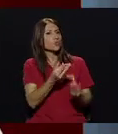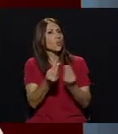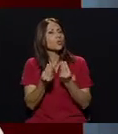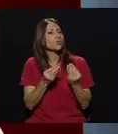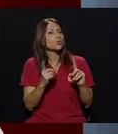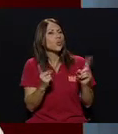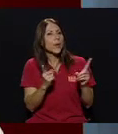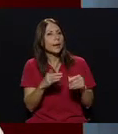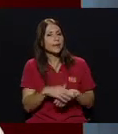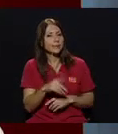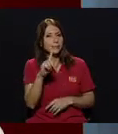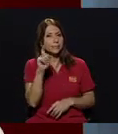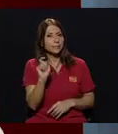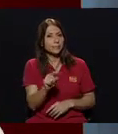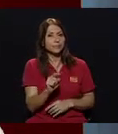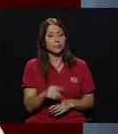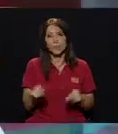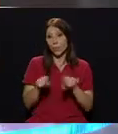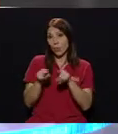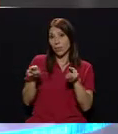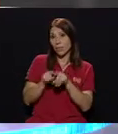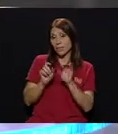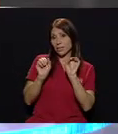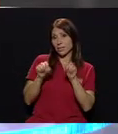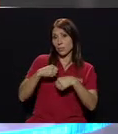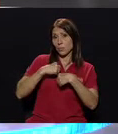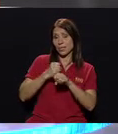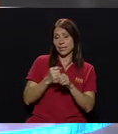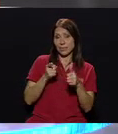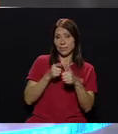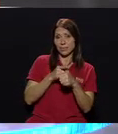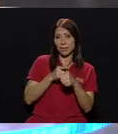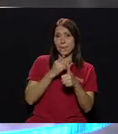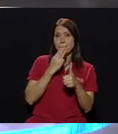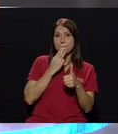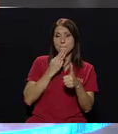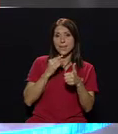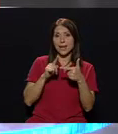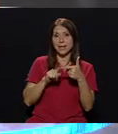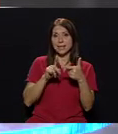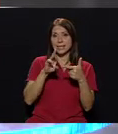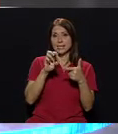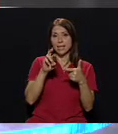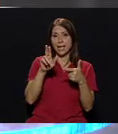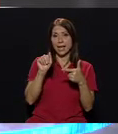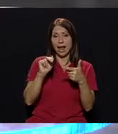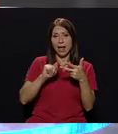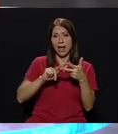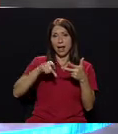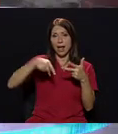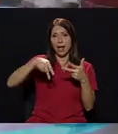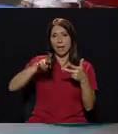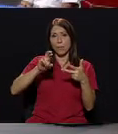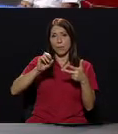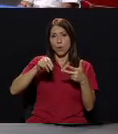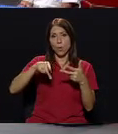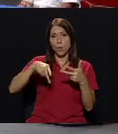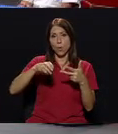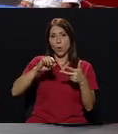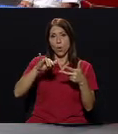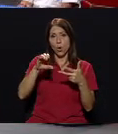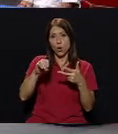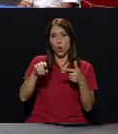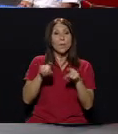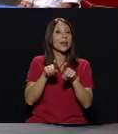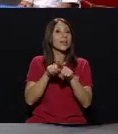No, además de lo que te puede hacer a base de miel y cera y propóleo, también de la colmena podemos extraer la jalea